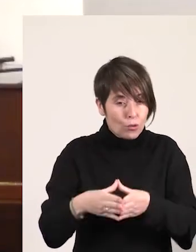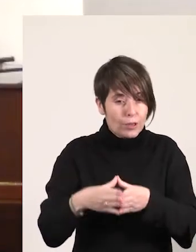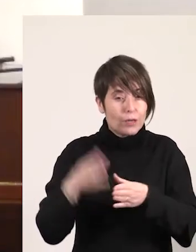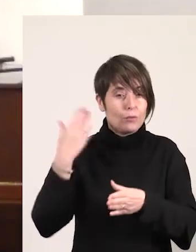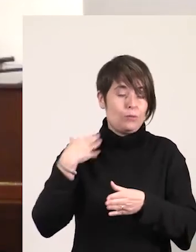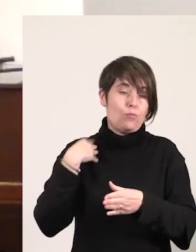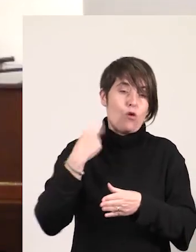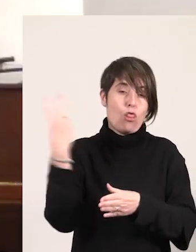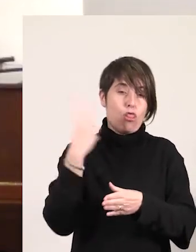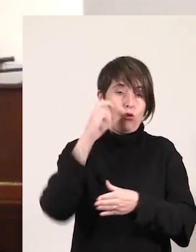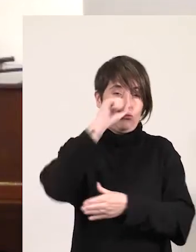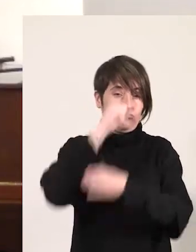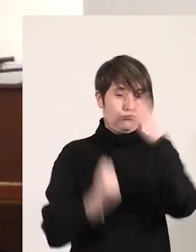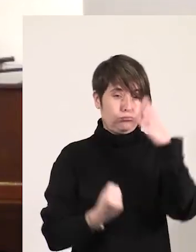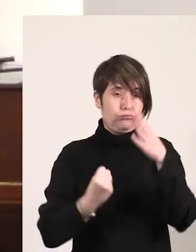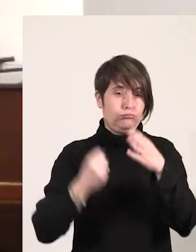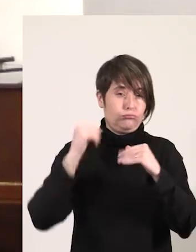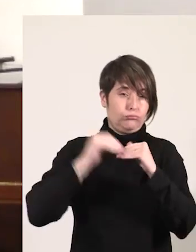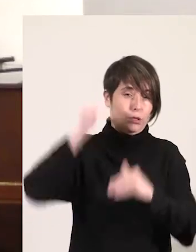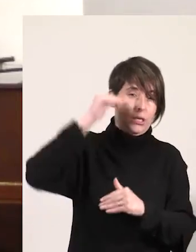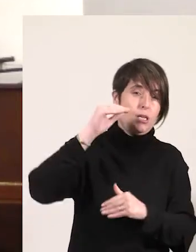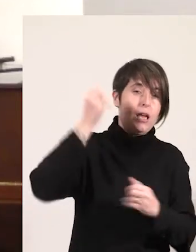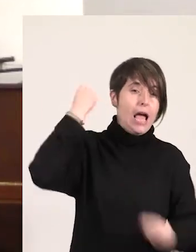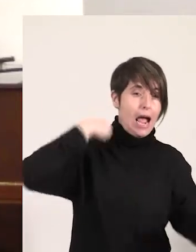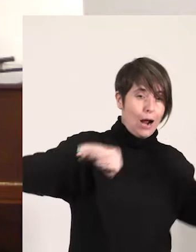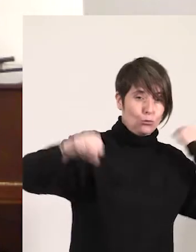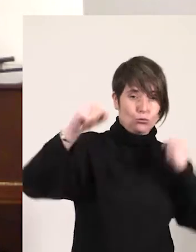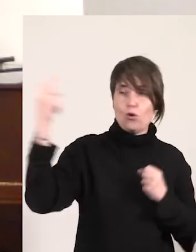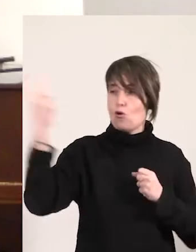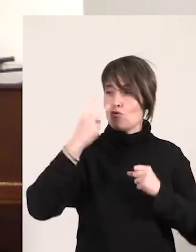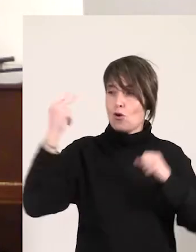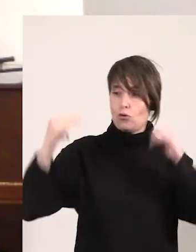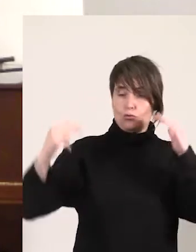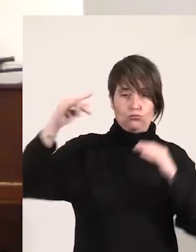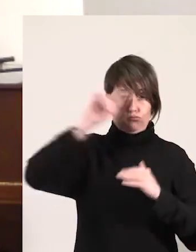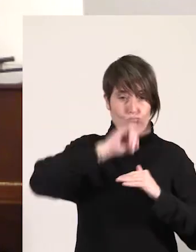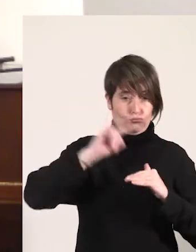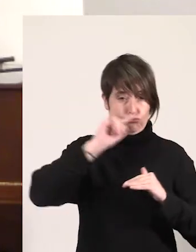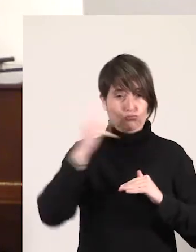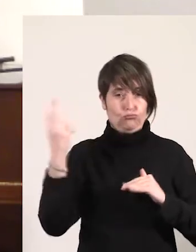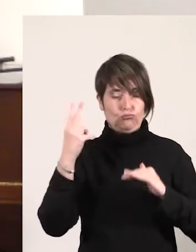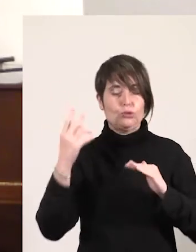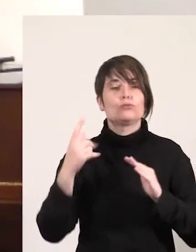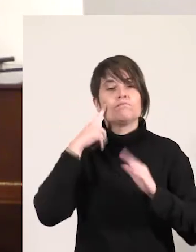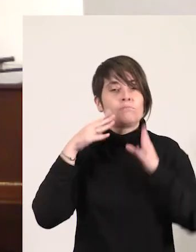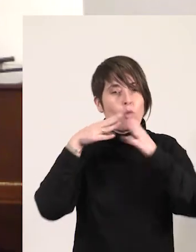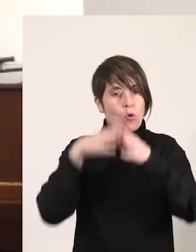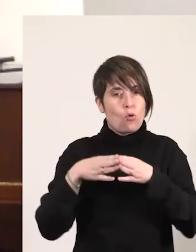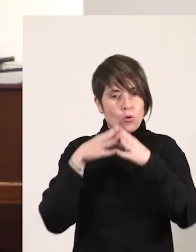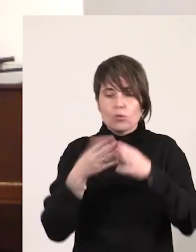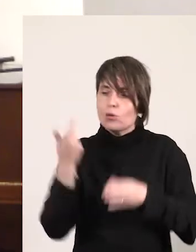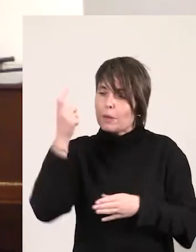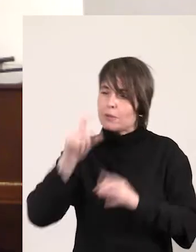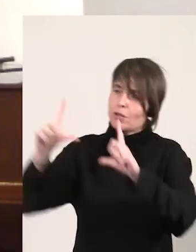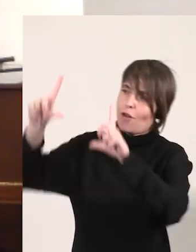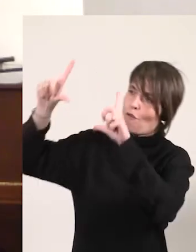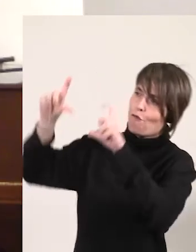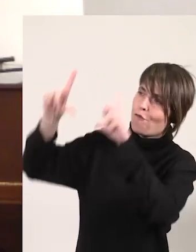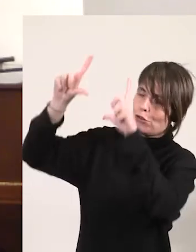que están de crucero Samuel L. Jackson y Magic Johnson, Samuel L. Jackson el actor, Magic Johnson el jugador de